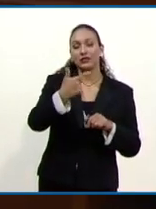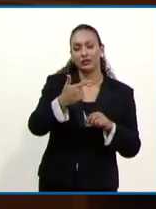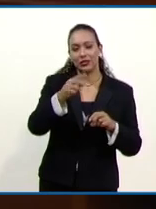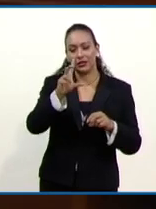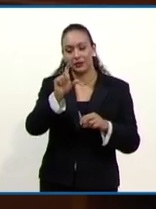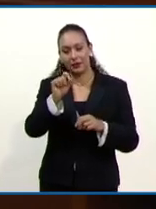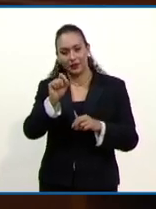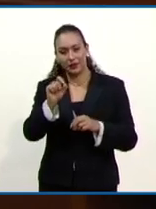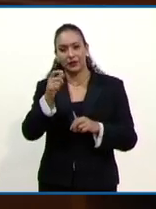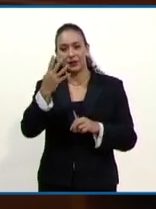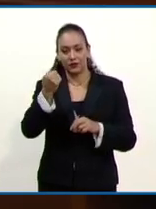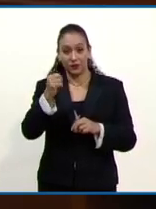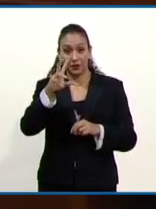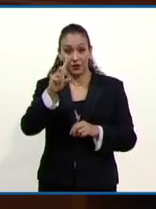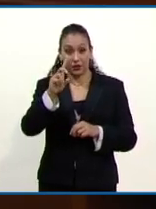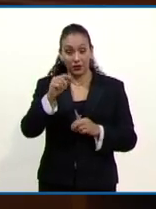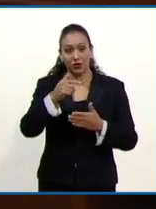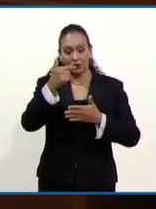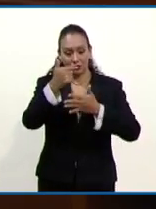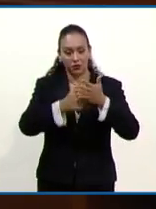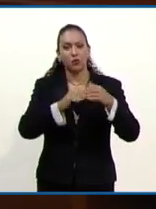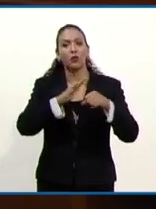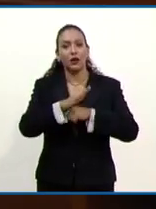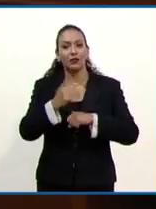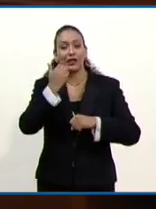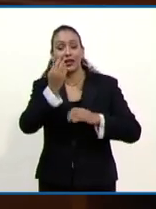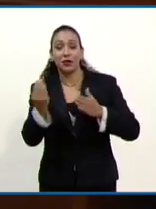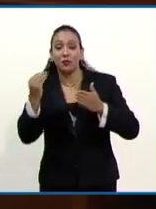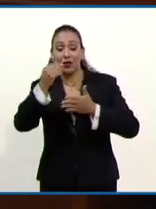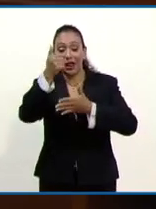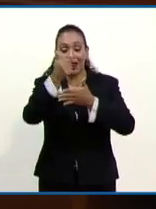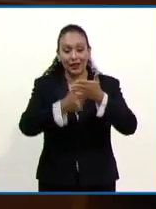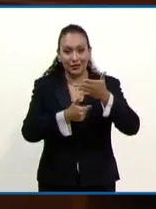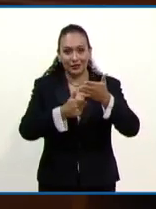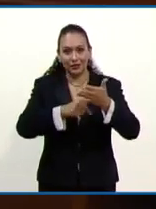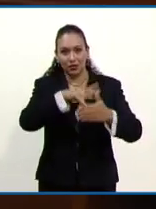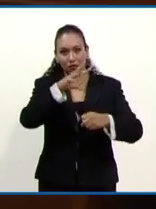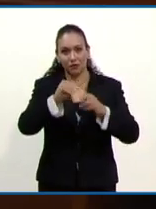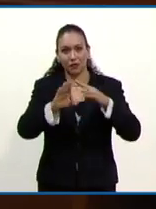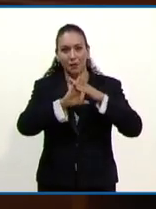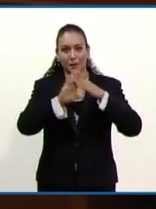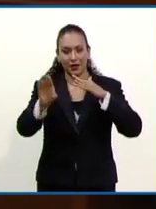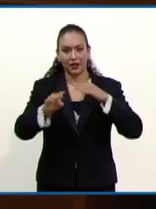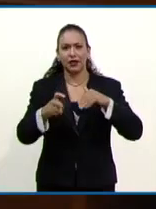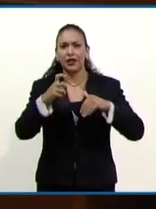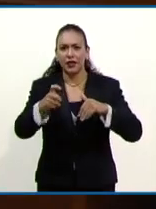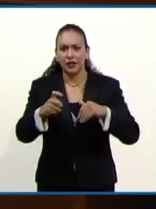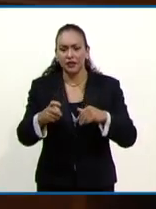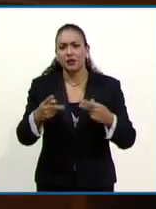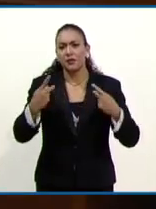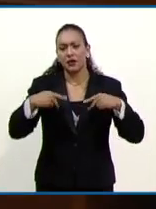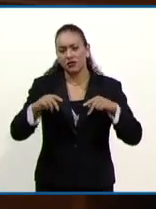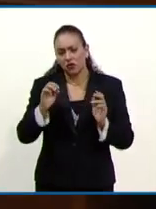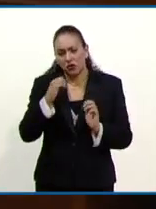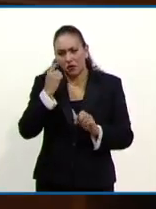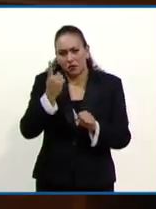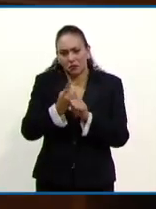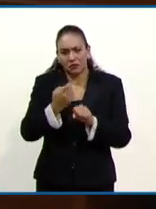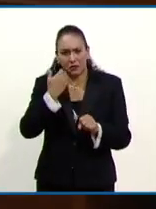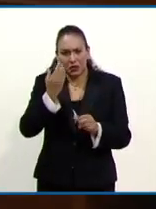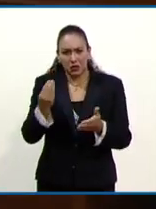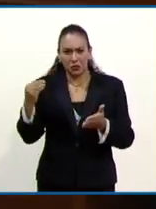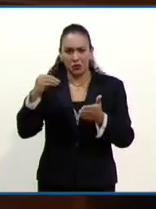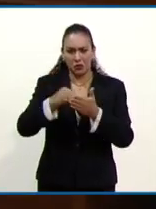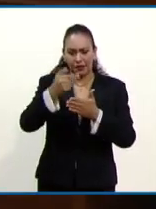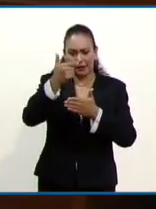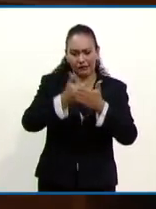de los cuales se implementa un registro estatal de migrantes cuyo objeto es la inscripción voluntaria de datos personales de las personas